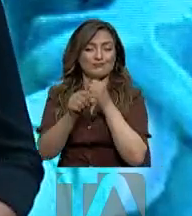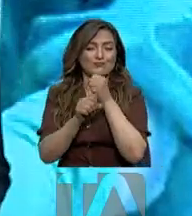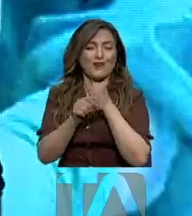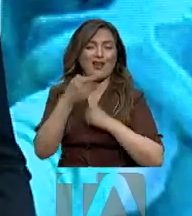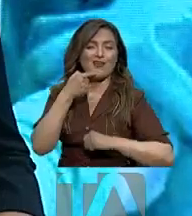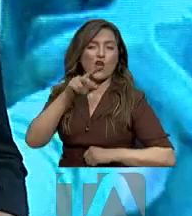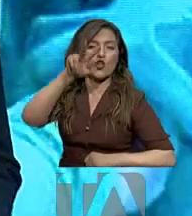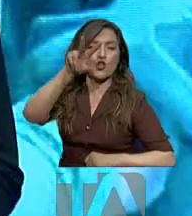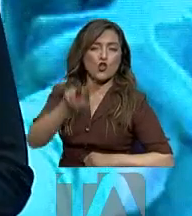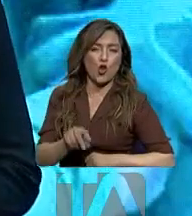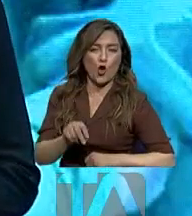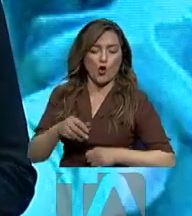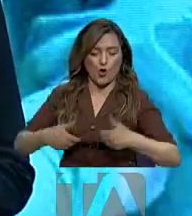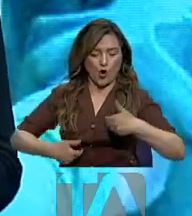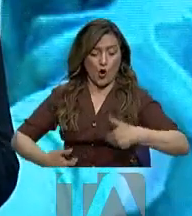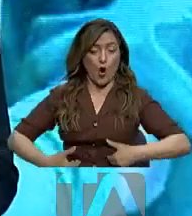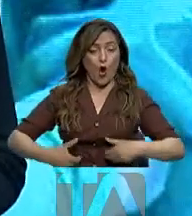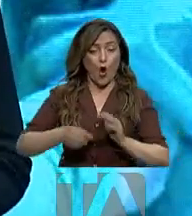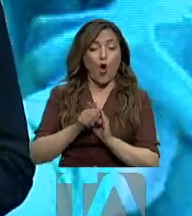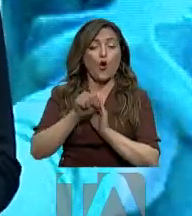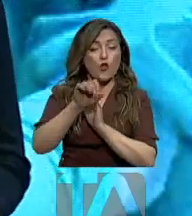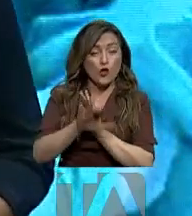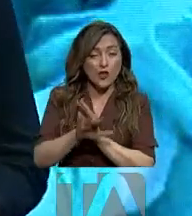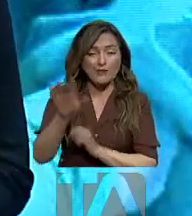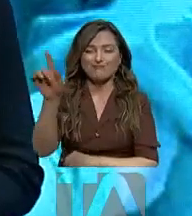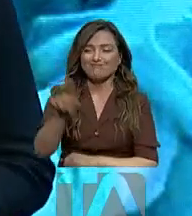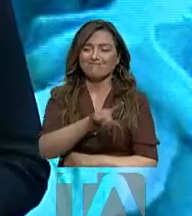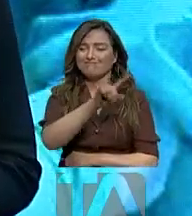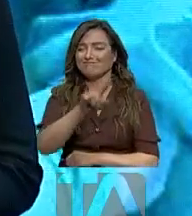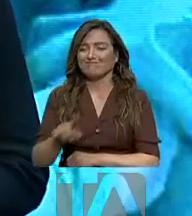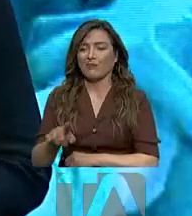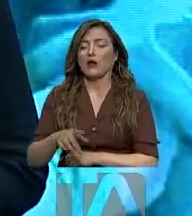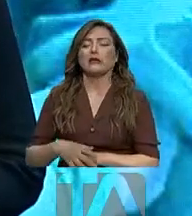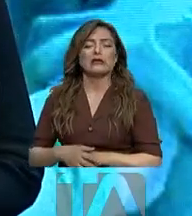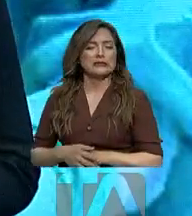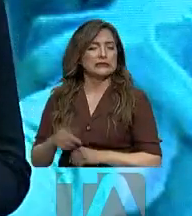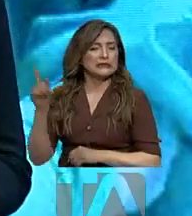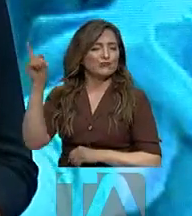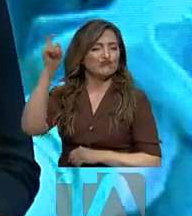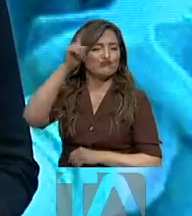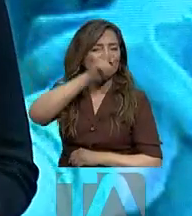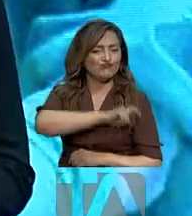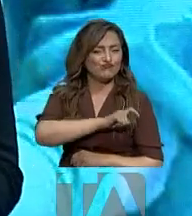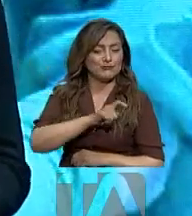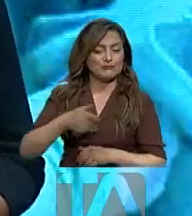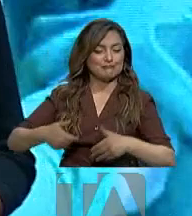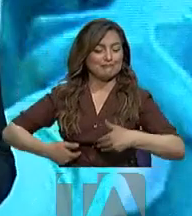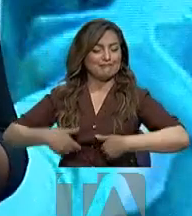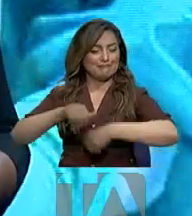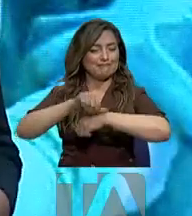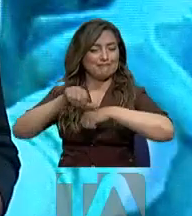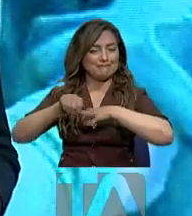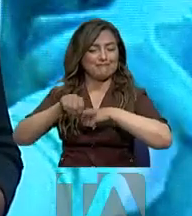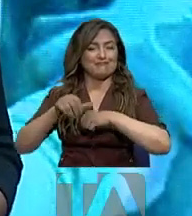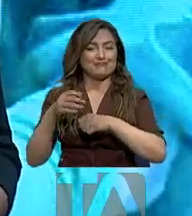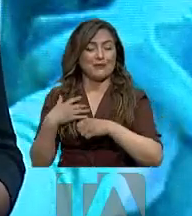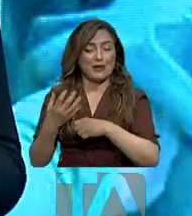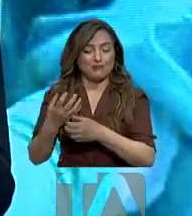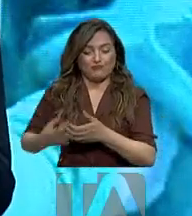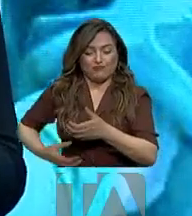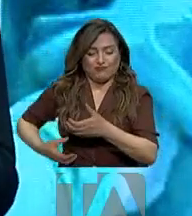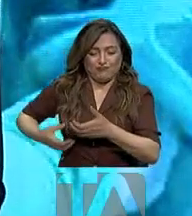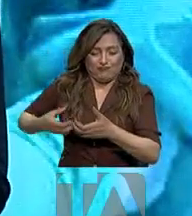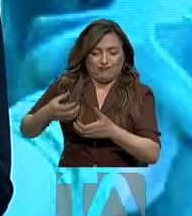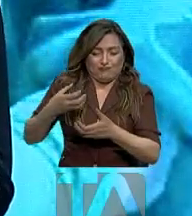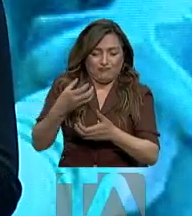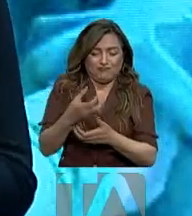le dijeron no a la donación esto complica las cosas y hace que los trasplantes que se realizaron en 2019